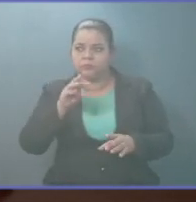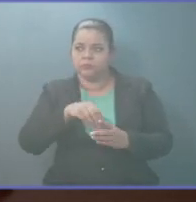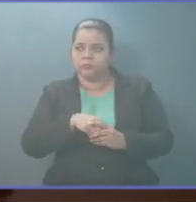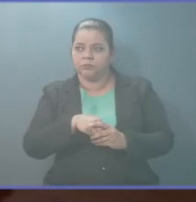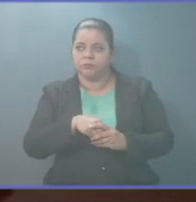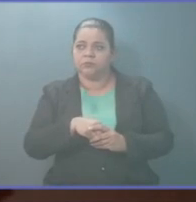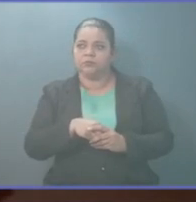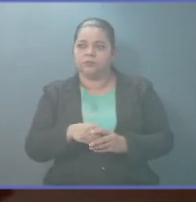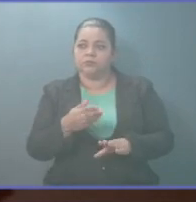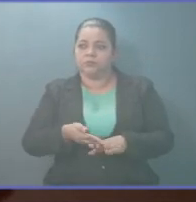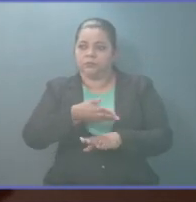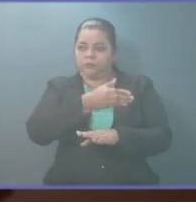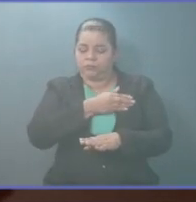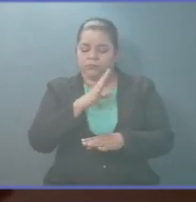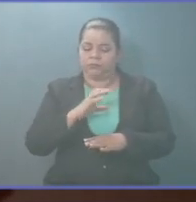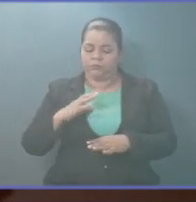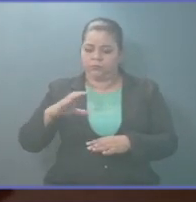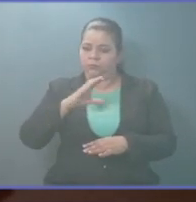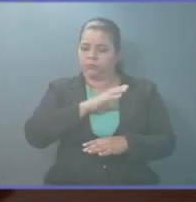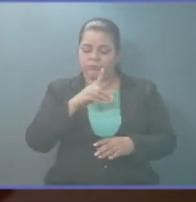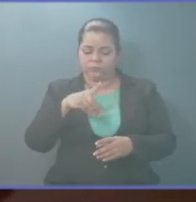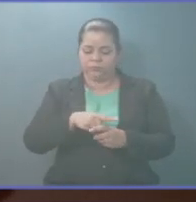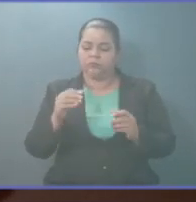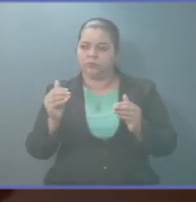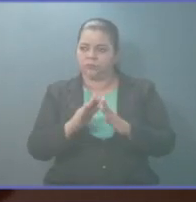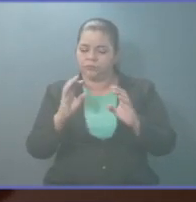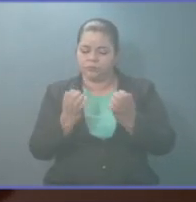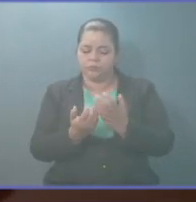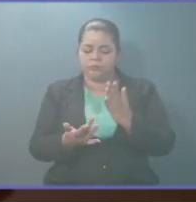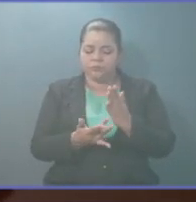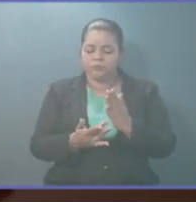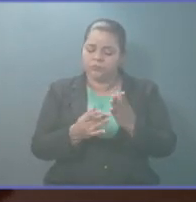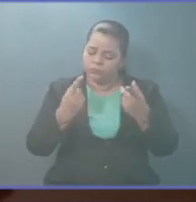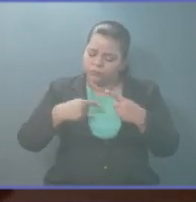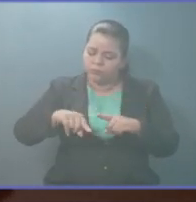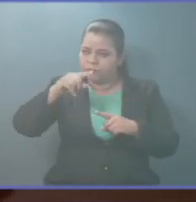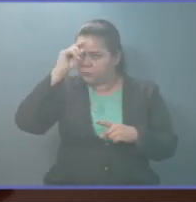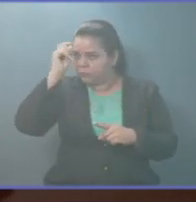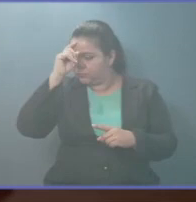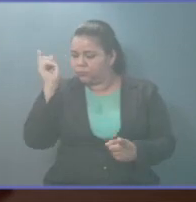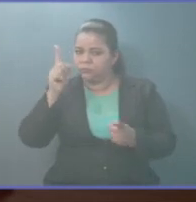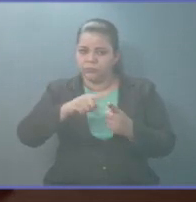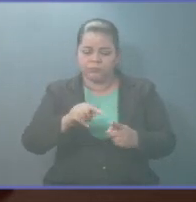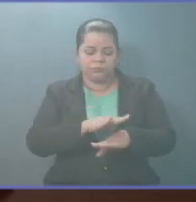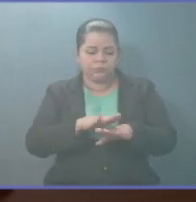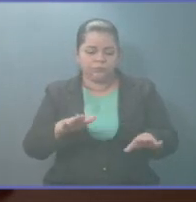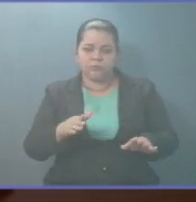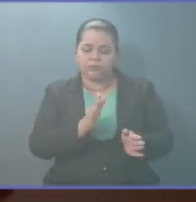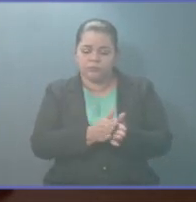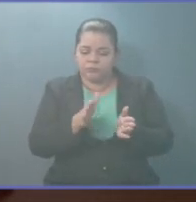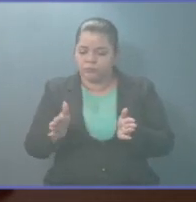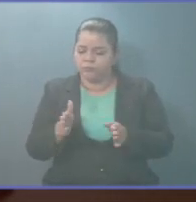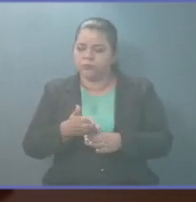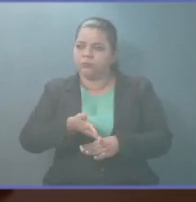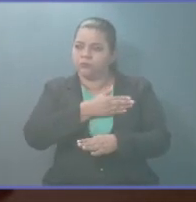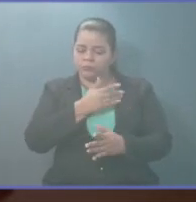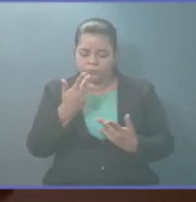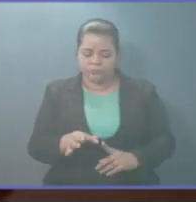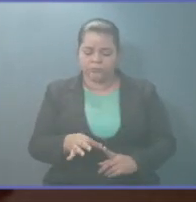agregando. No, está Sí, sustituyendo. lo tenemos, Se donde dice sustituye, fijar tienes la razón. cuantía de indemnización por daños y